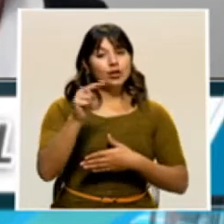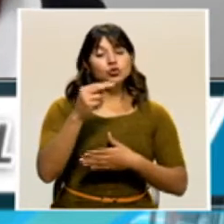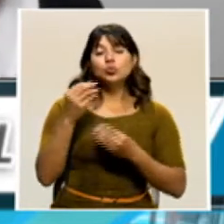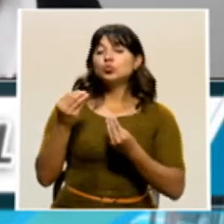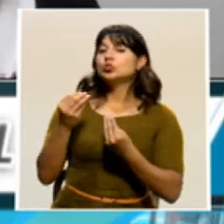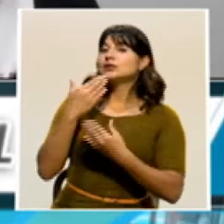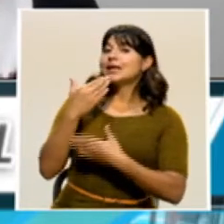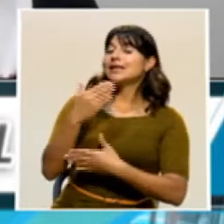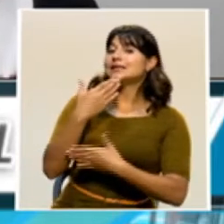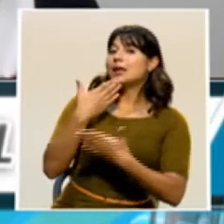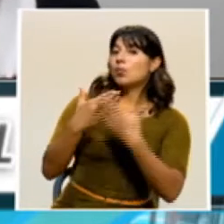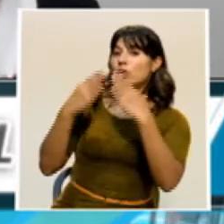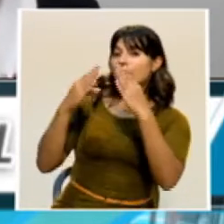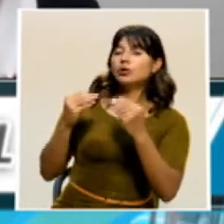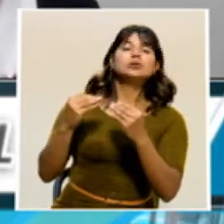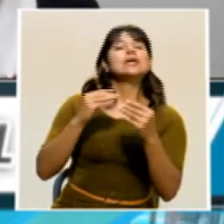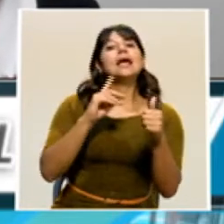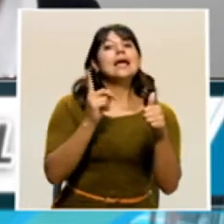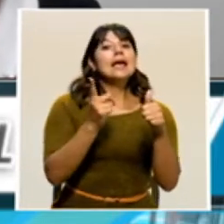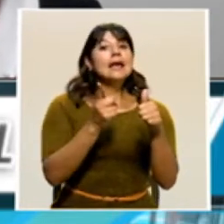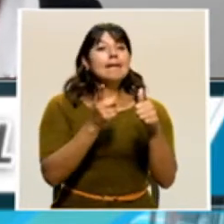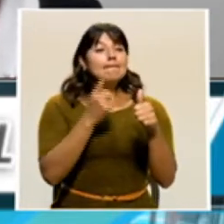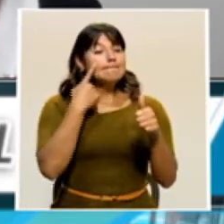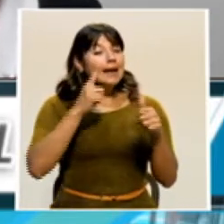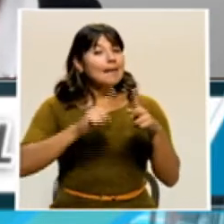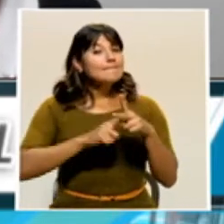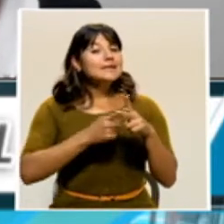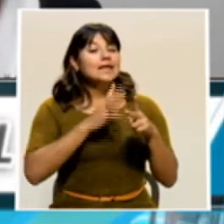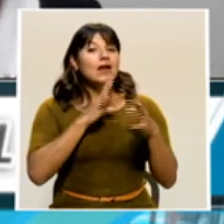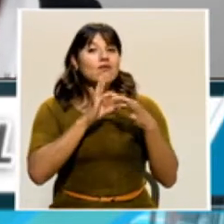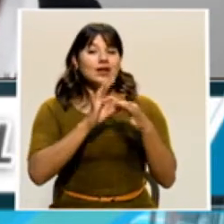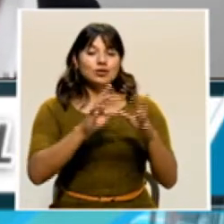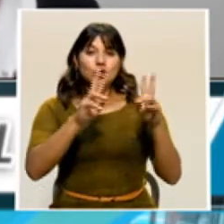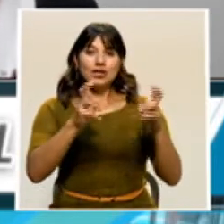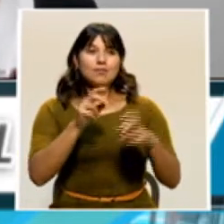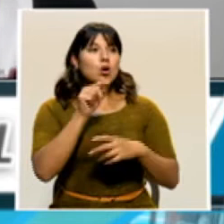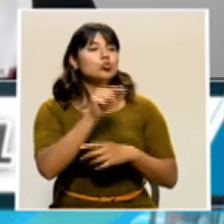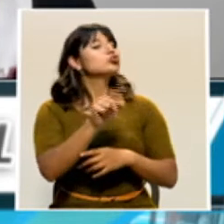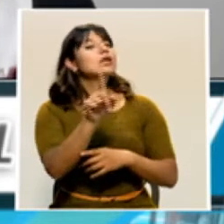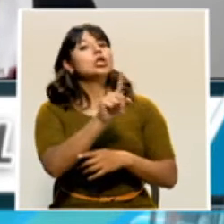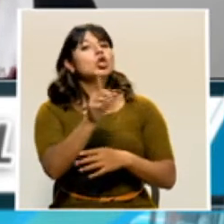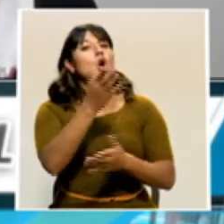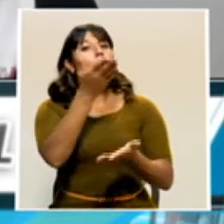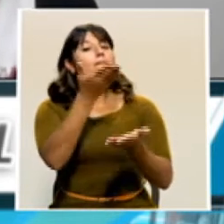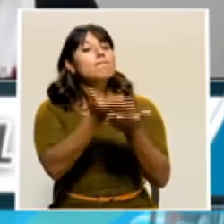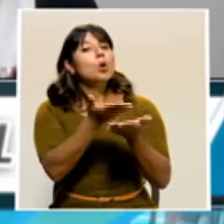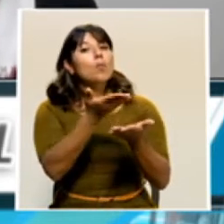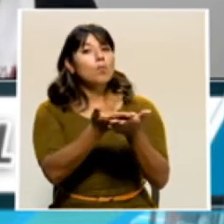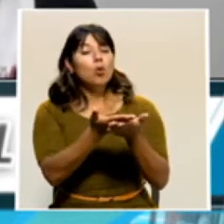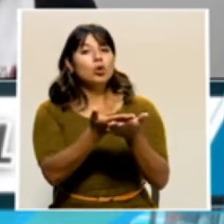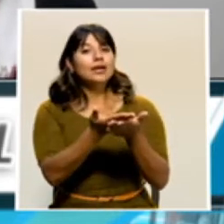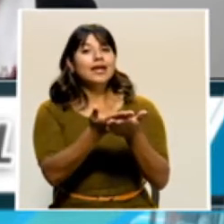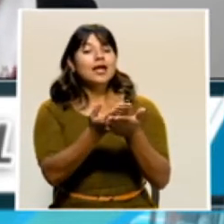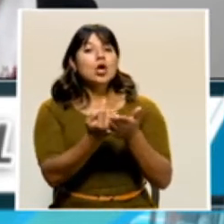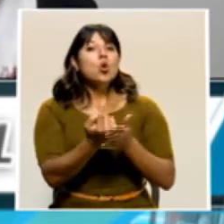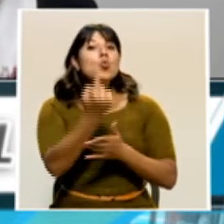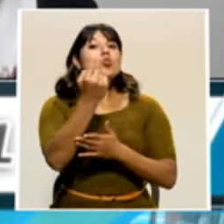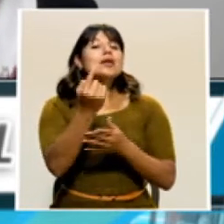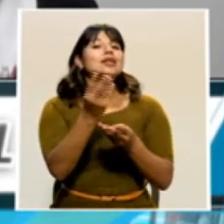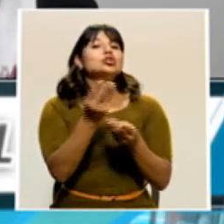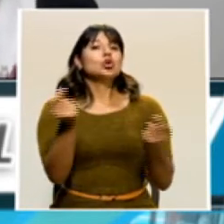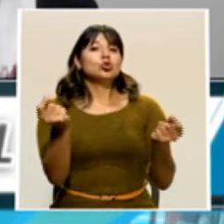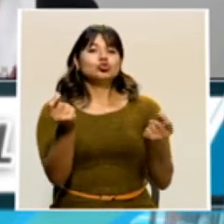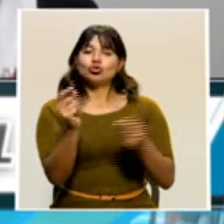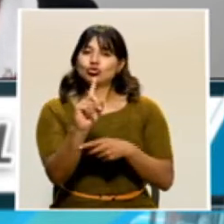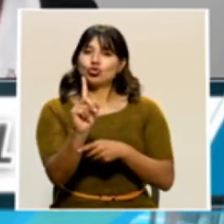Marta, un primer acercamiento al tema es que usted no propone una ruta de una sola vía, sino una ruta